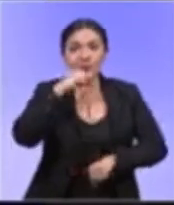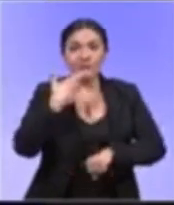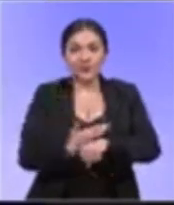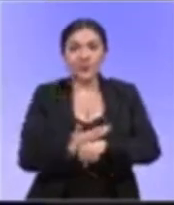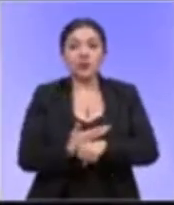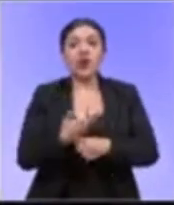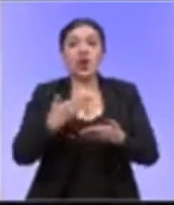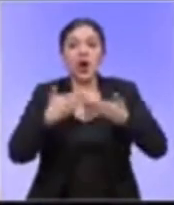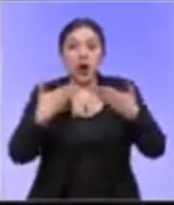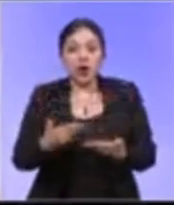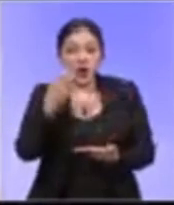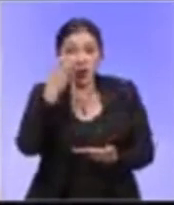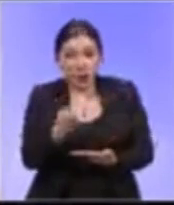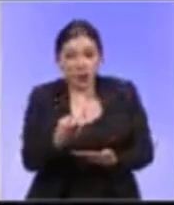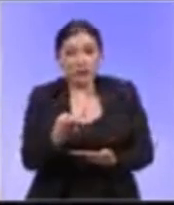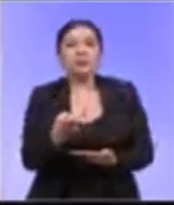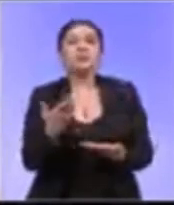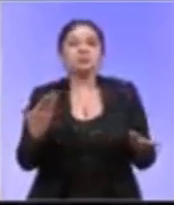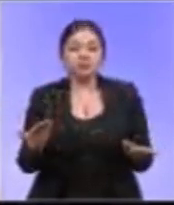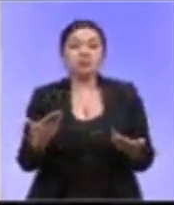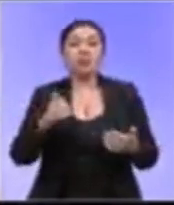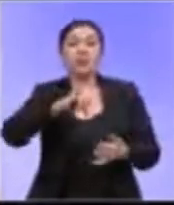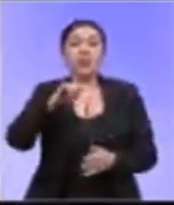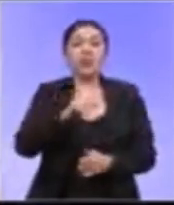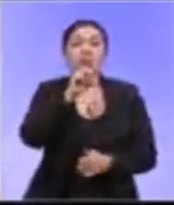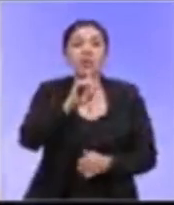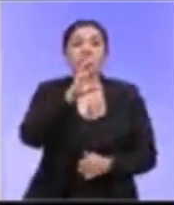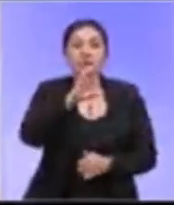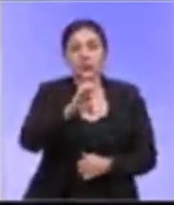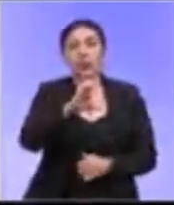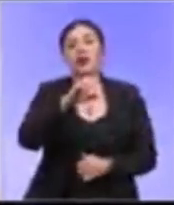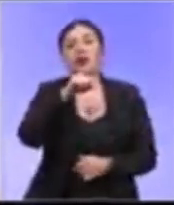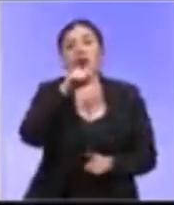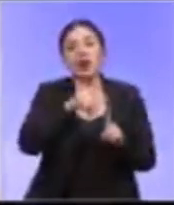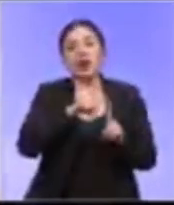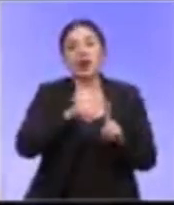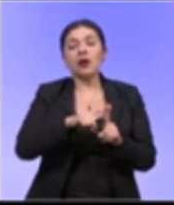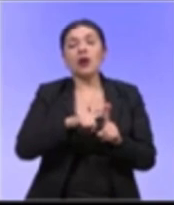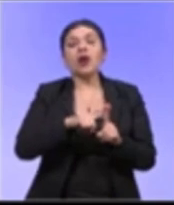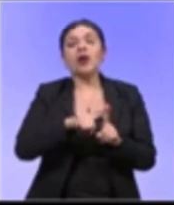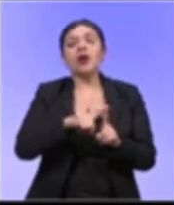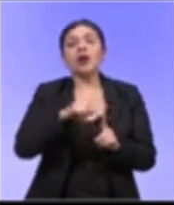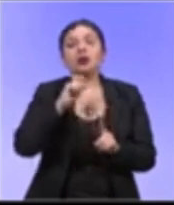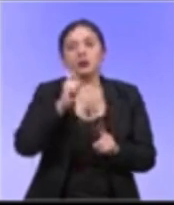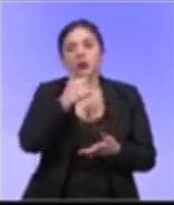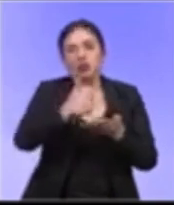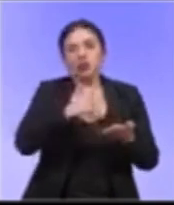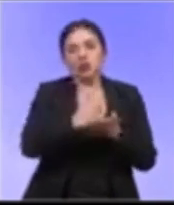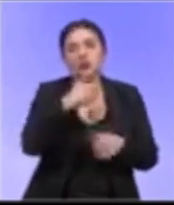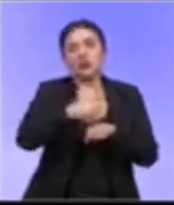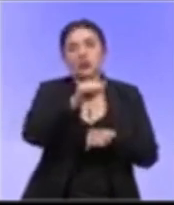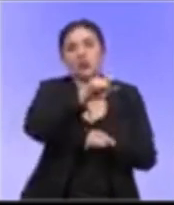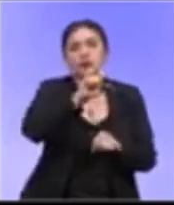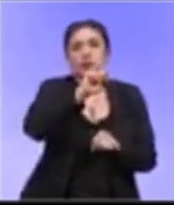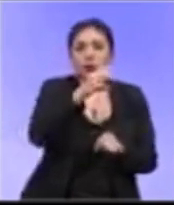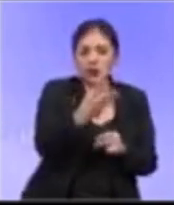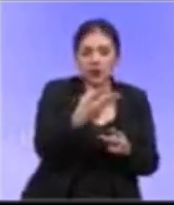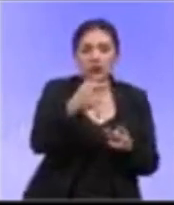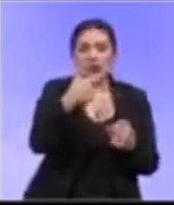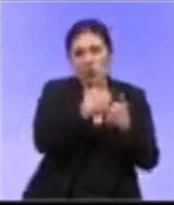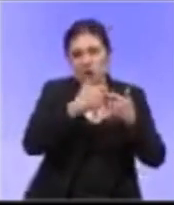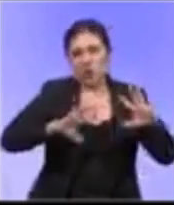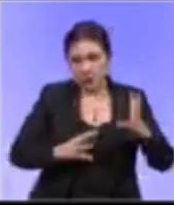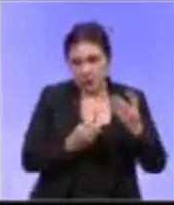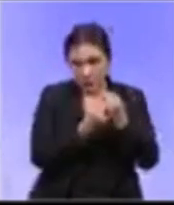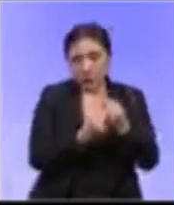en consecuencia en los juicios para la protección de los derechos político-electorales del ciudadano 623 y sus